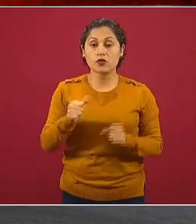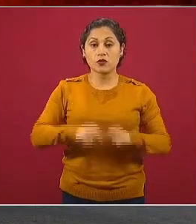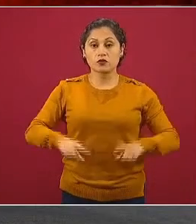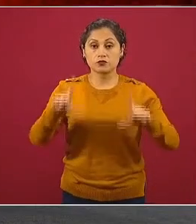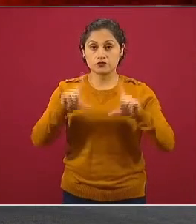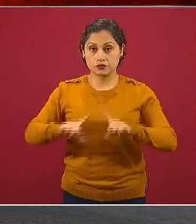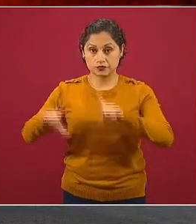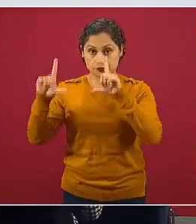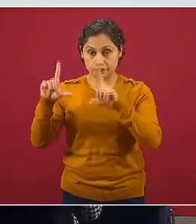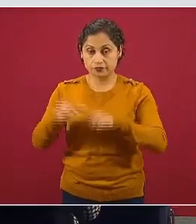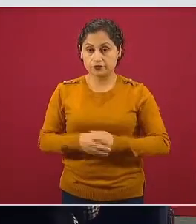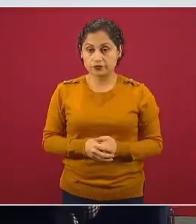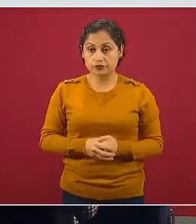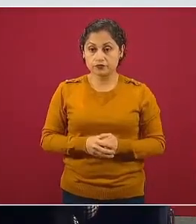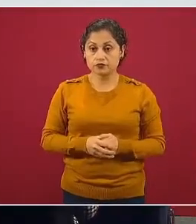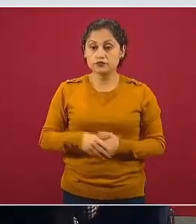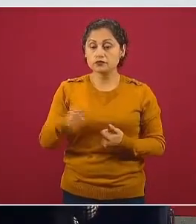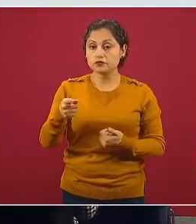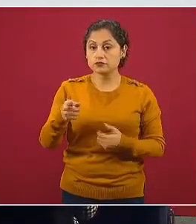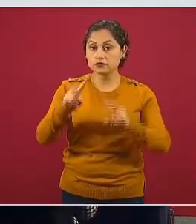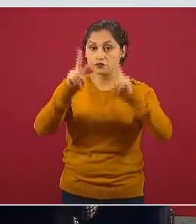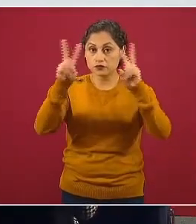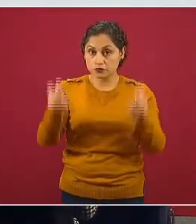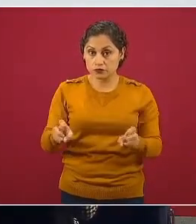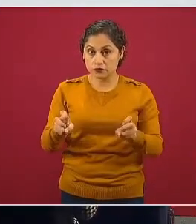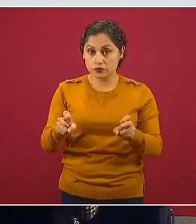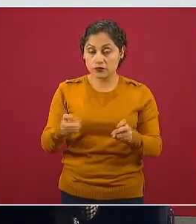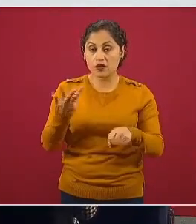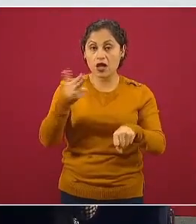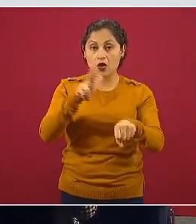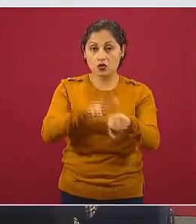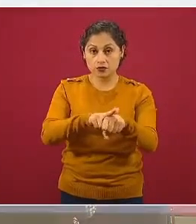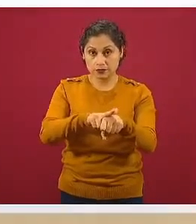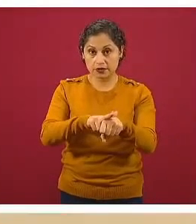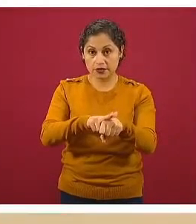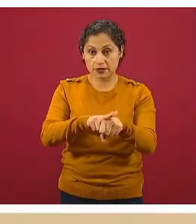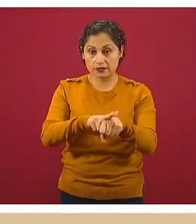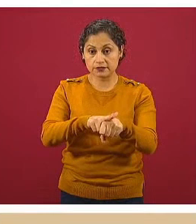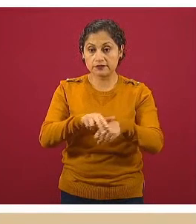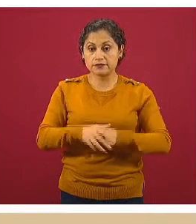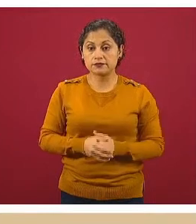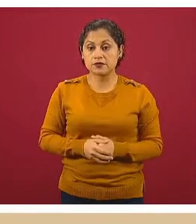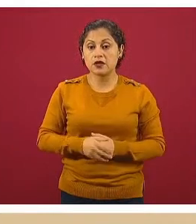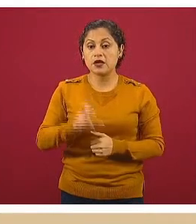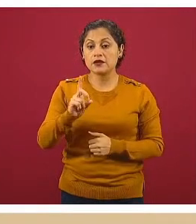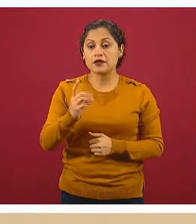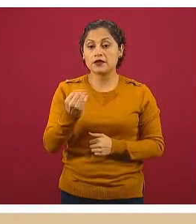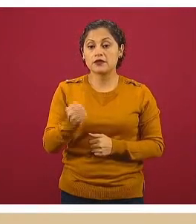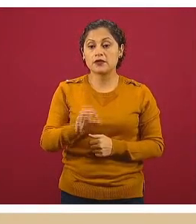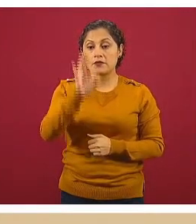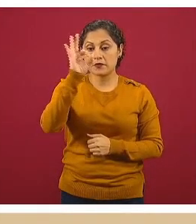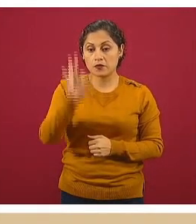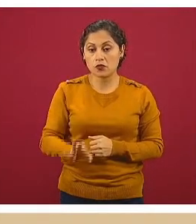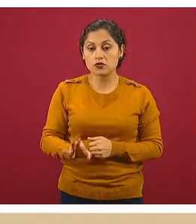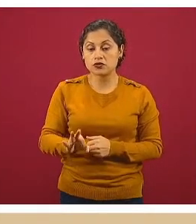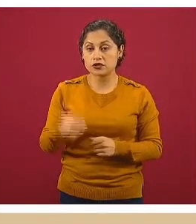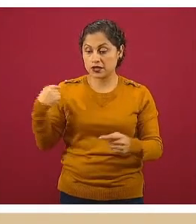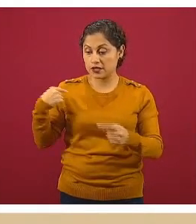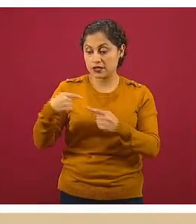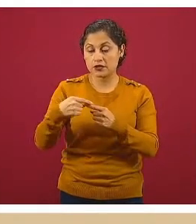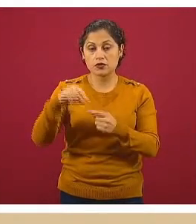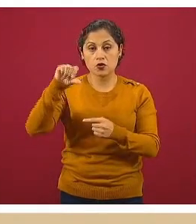vemos finalmente la ocupación y disponibilidad hospitalaria. 39% es el día de hoy